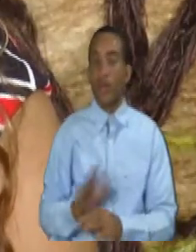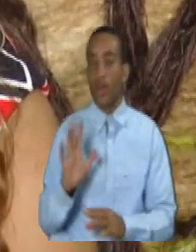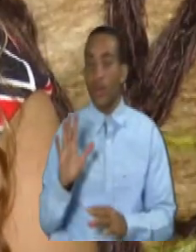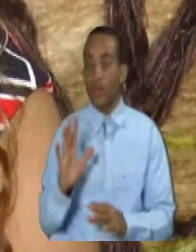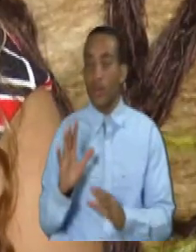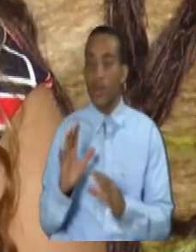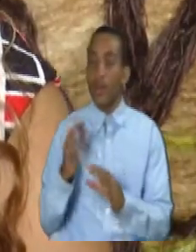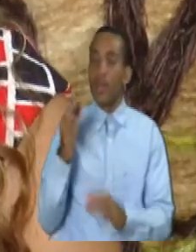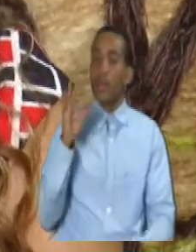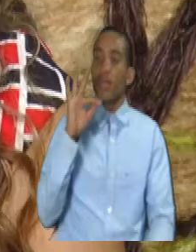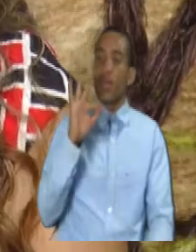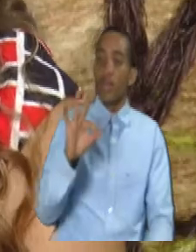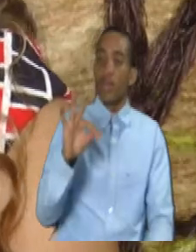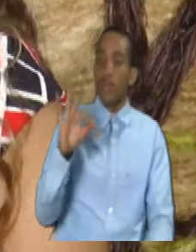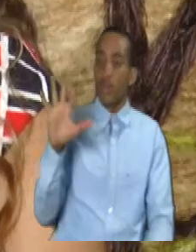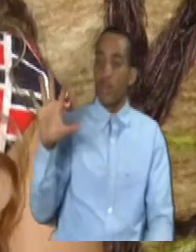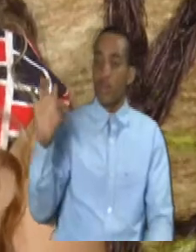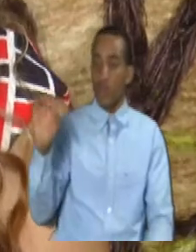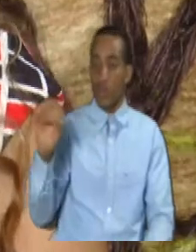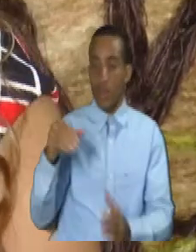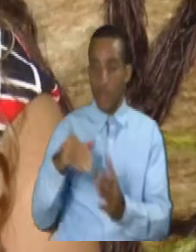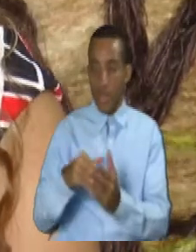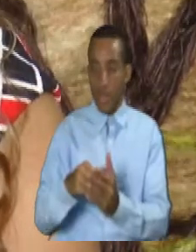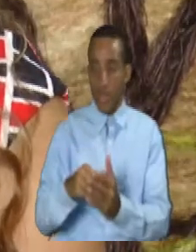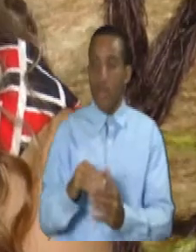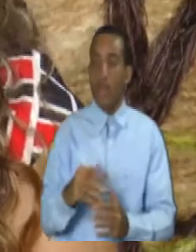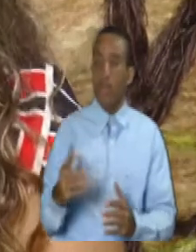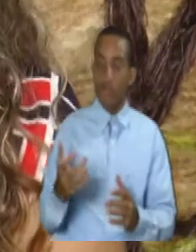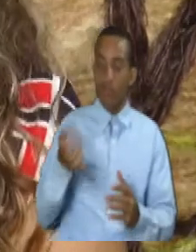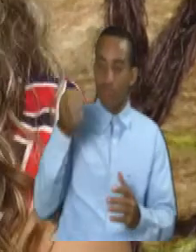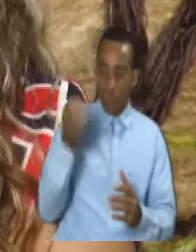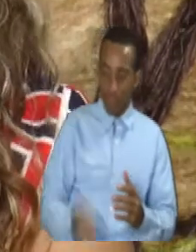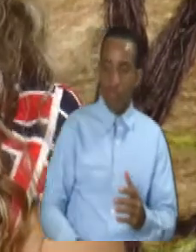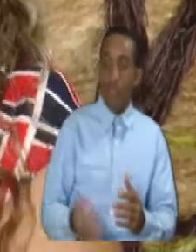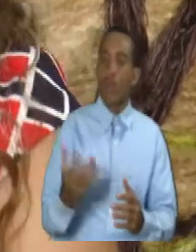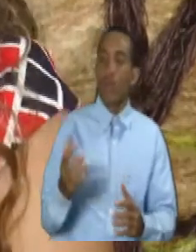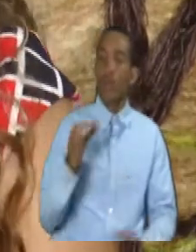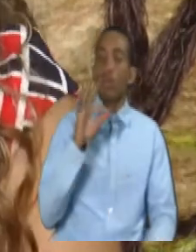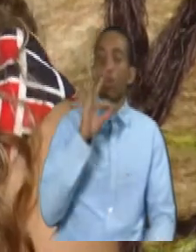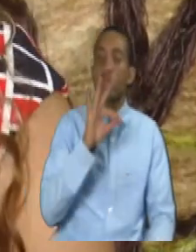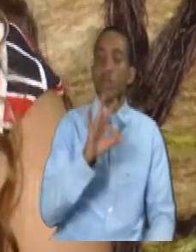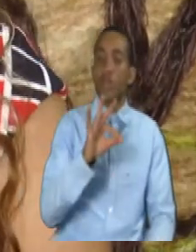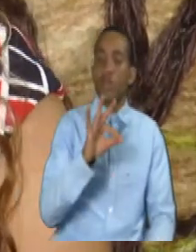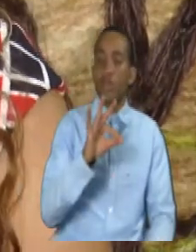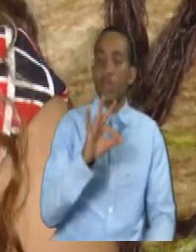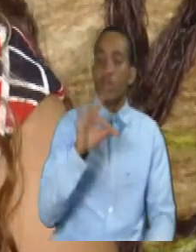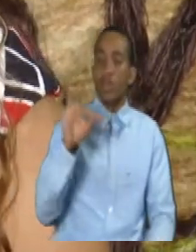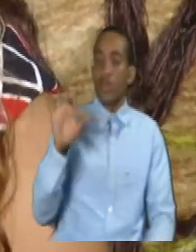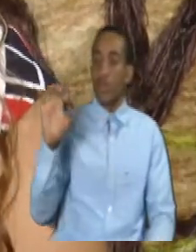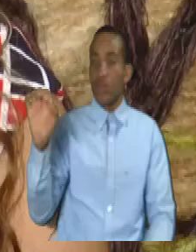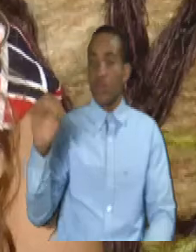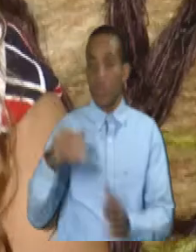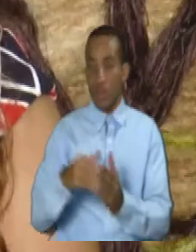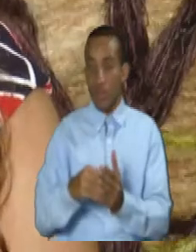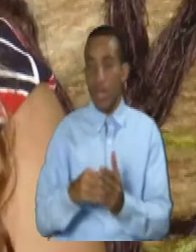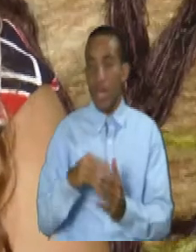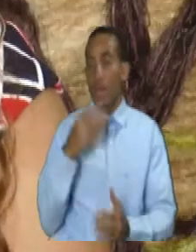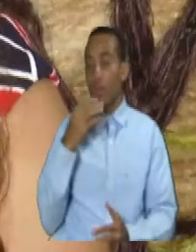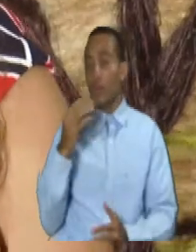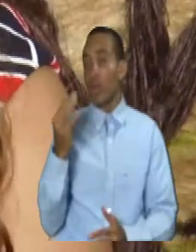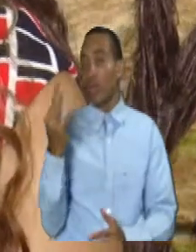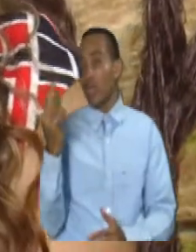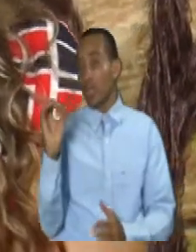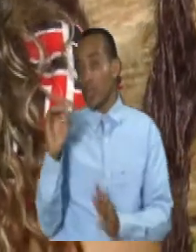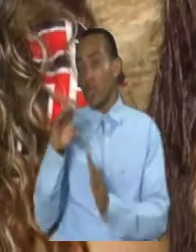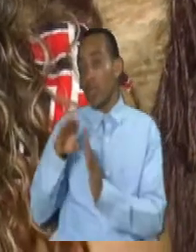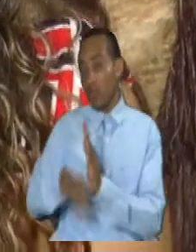en 350 mil pesos, cuando el valor del programa realmente son 380 mil. Entonces son 30 mil pesitos de diferencia que se